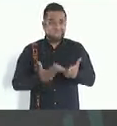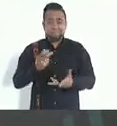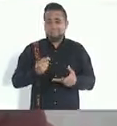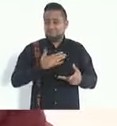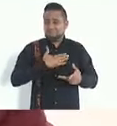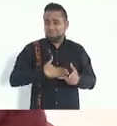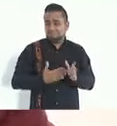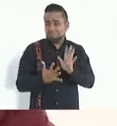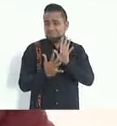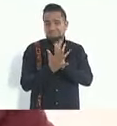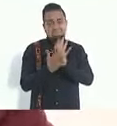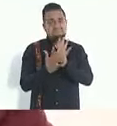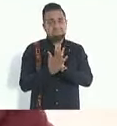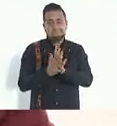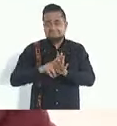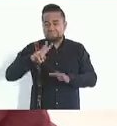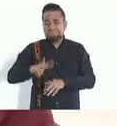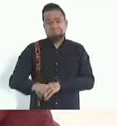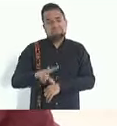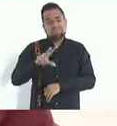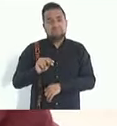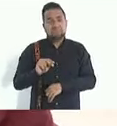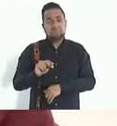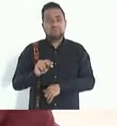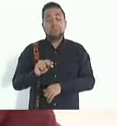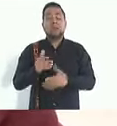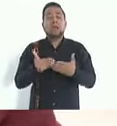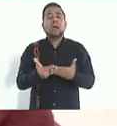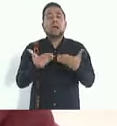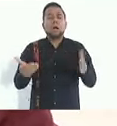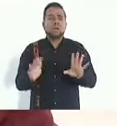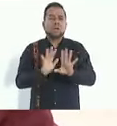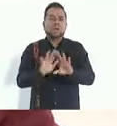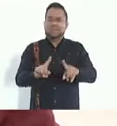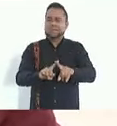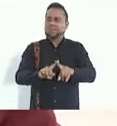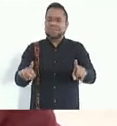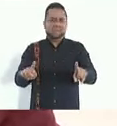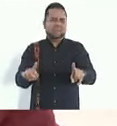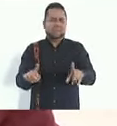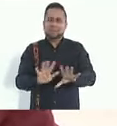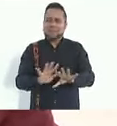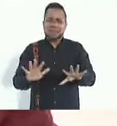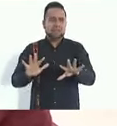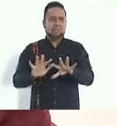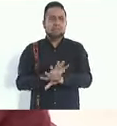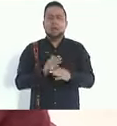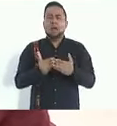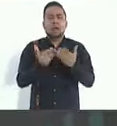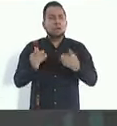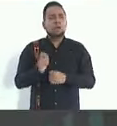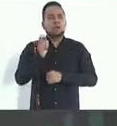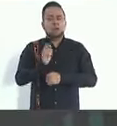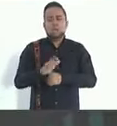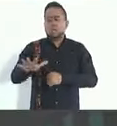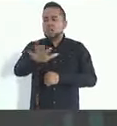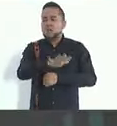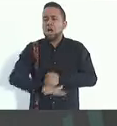democracia verdadera. Ahora es distinto, ahora es el